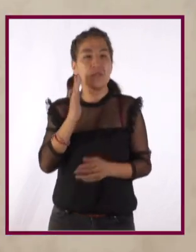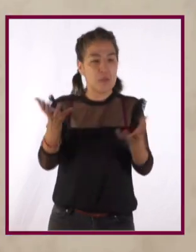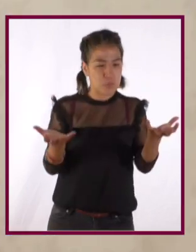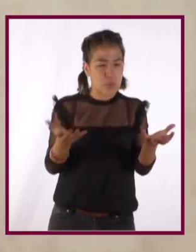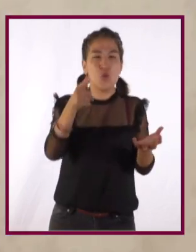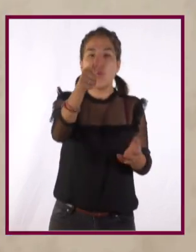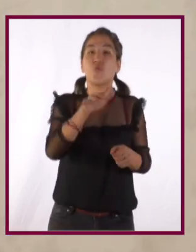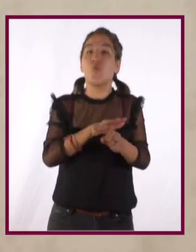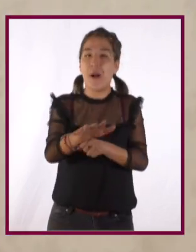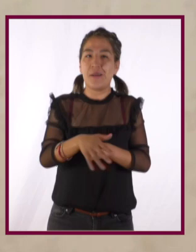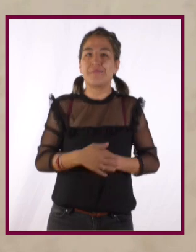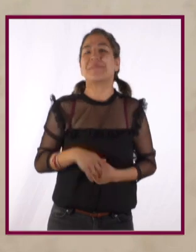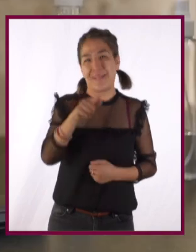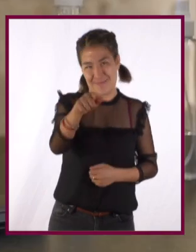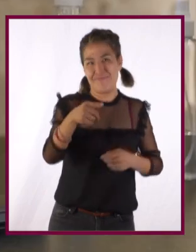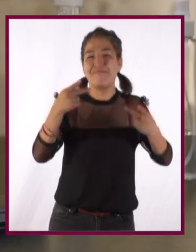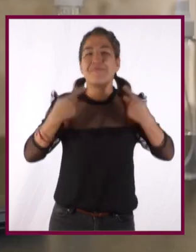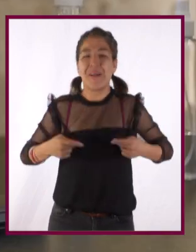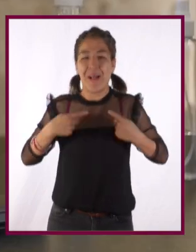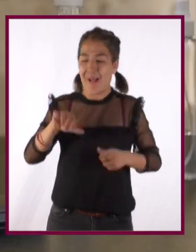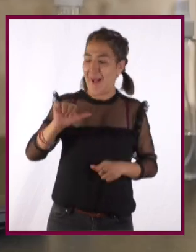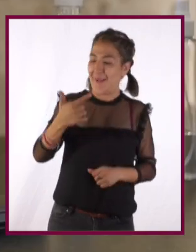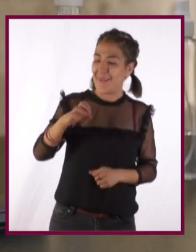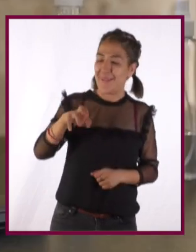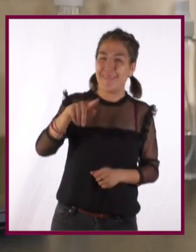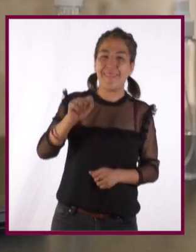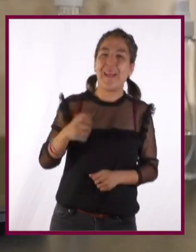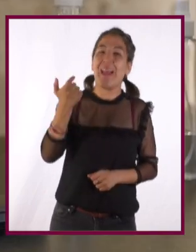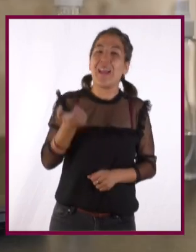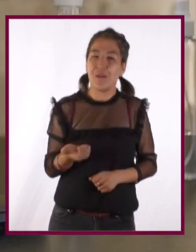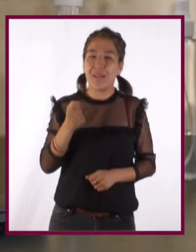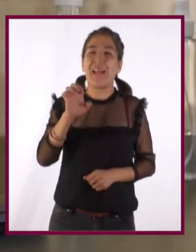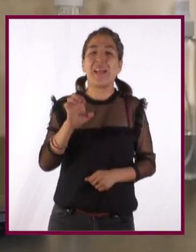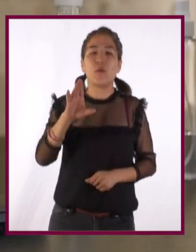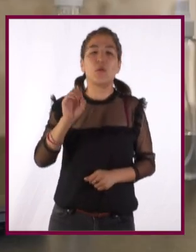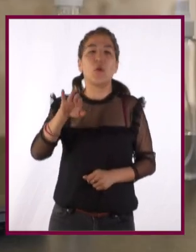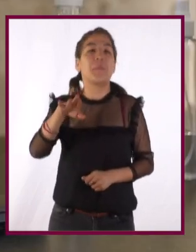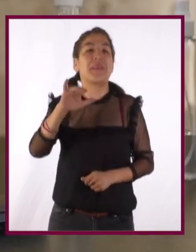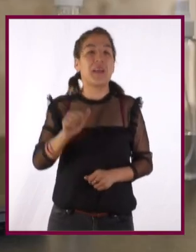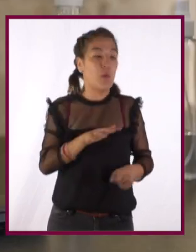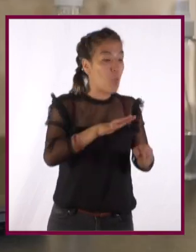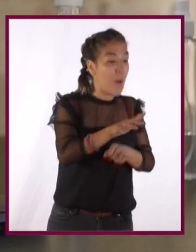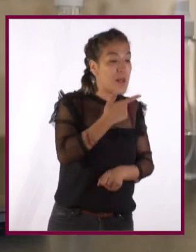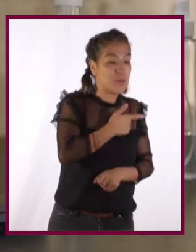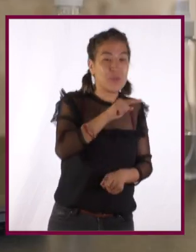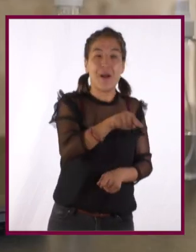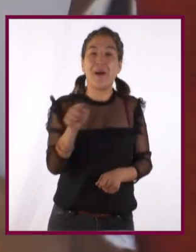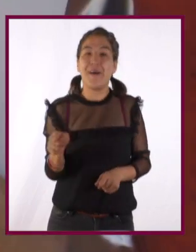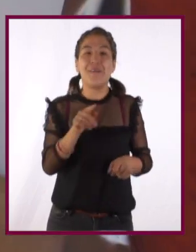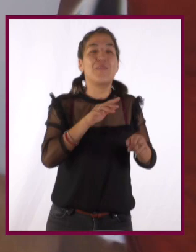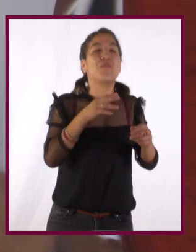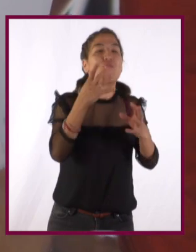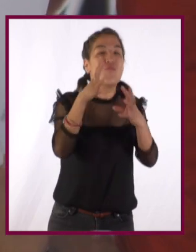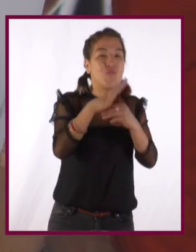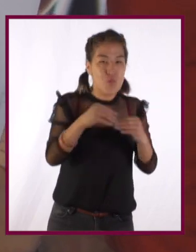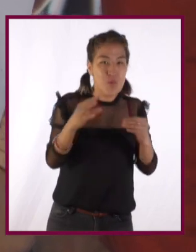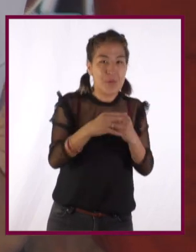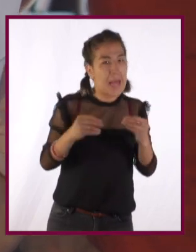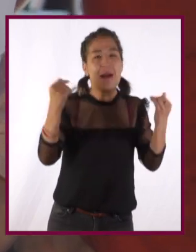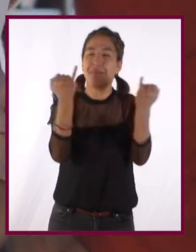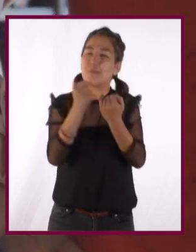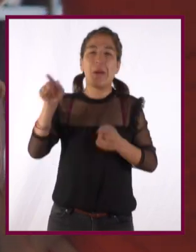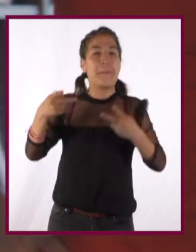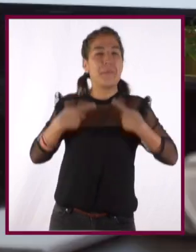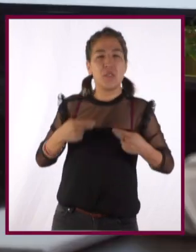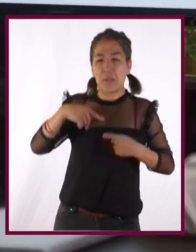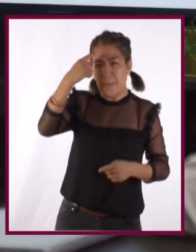desayunar, entonces eres un agente económico que al final va a preferir una fruta sobre otra. Dichas preferencias